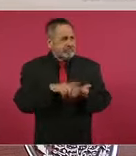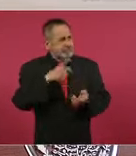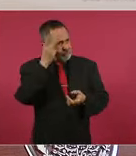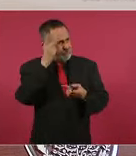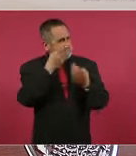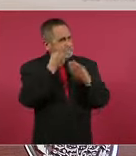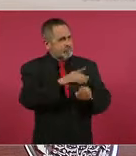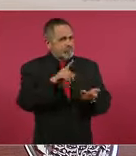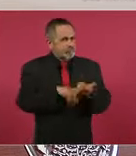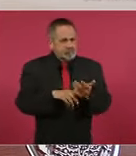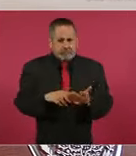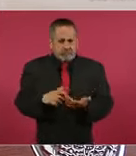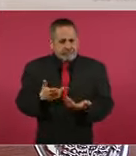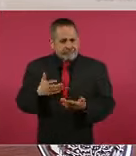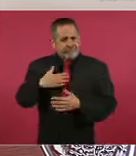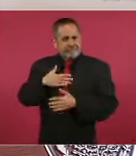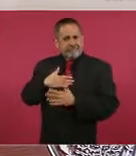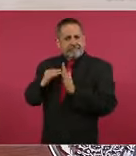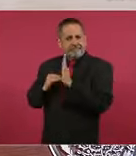Es un modelo